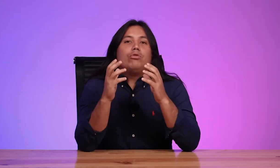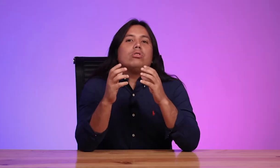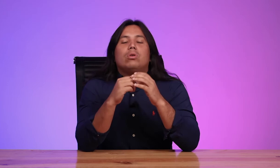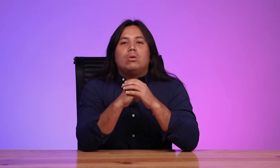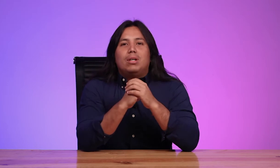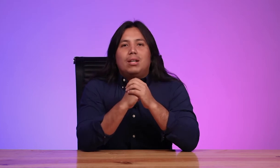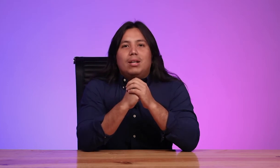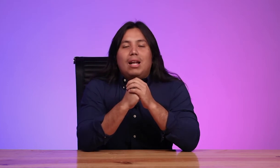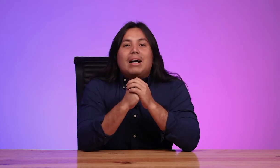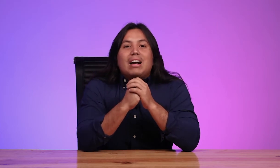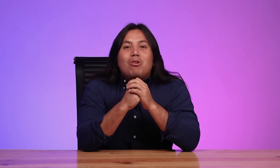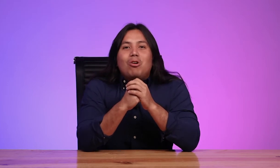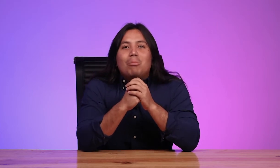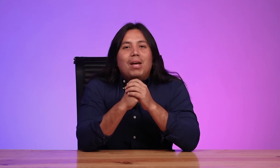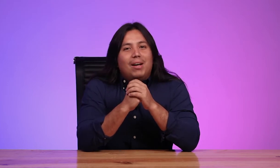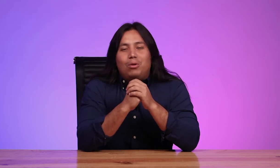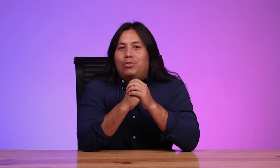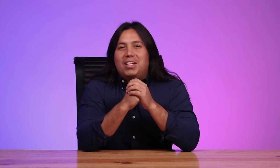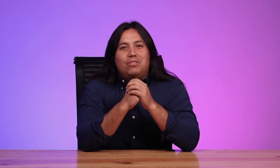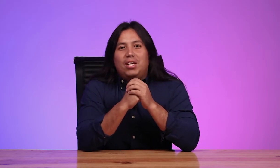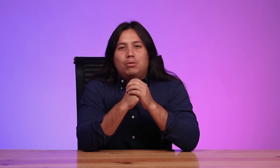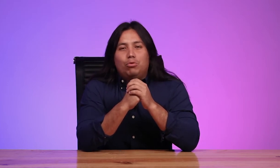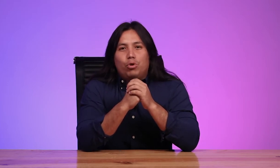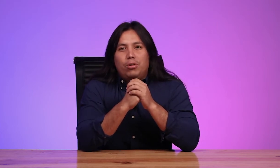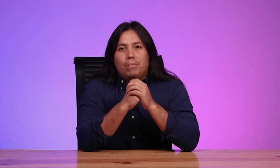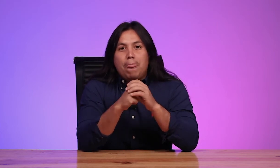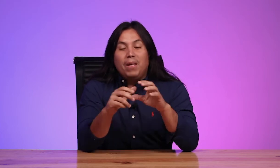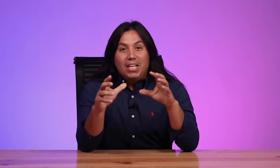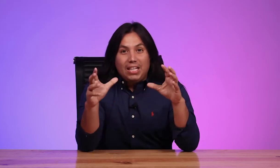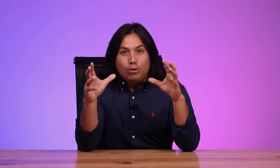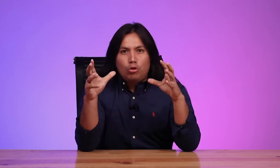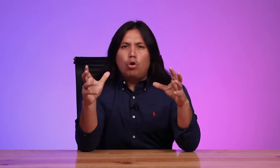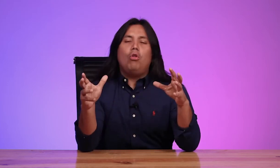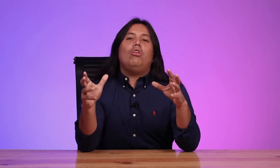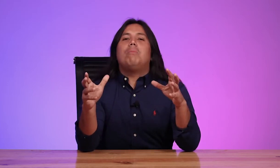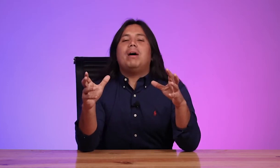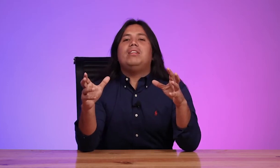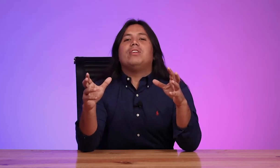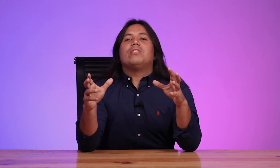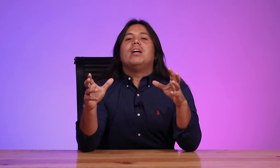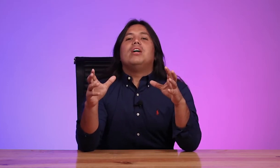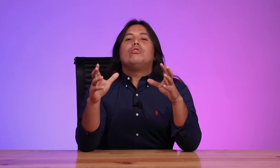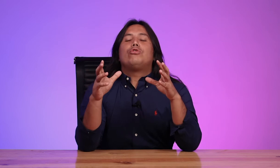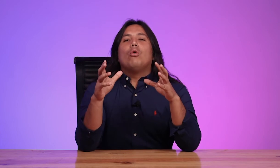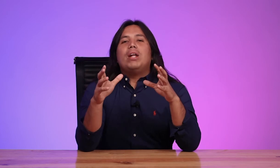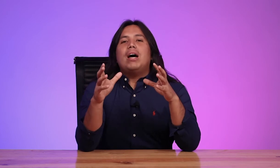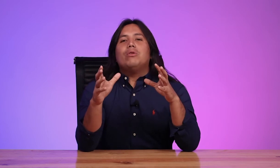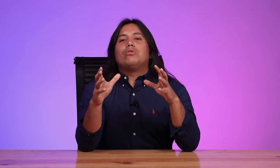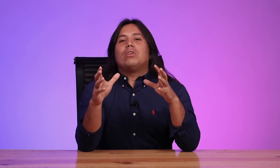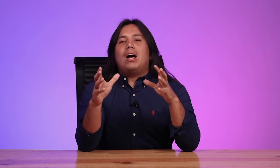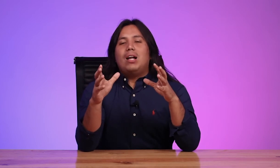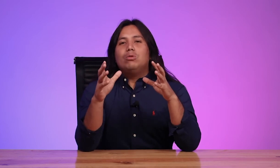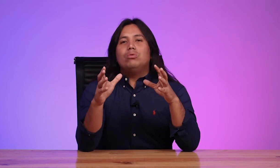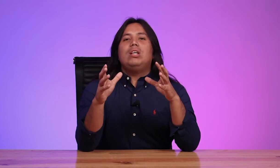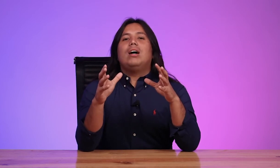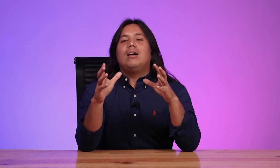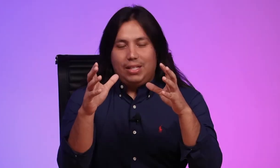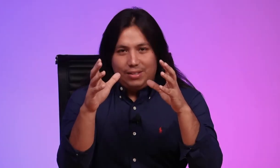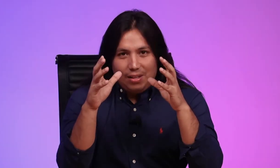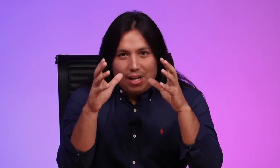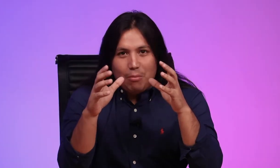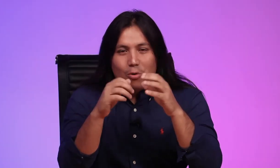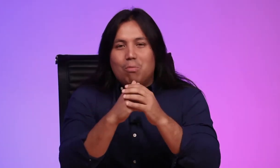Para nosotros, la Gran Colombia sigue siendo un sueño. Y todos los países soberanos algún